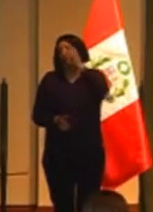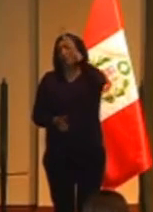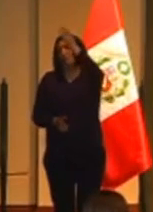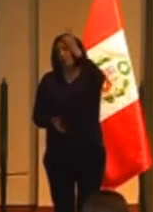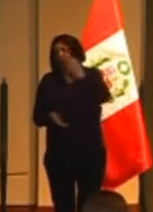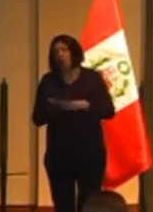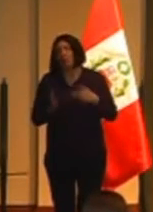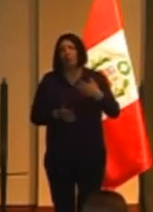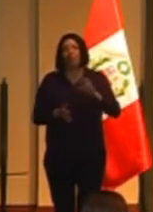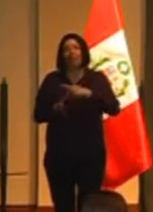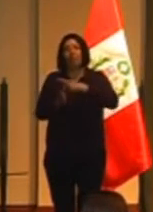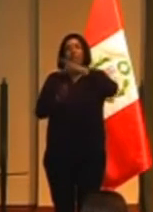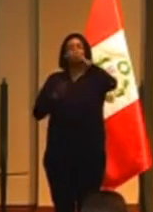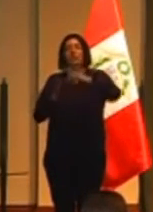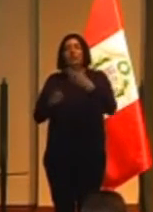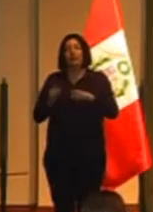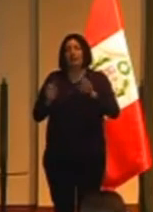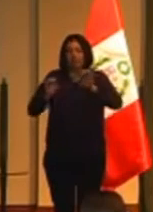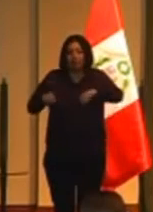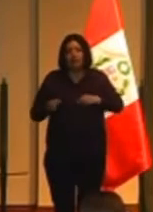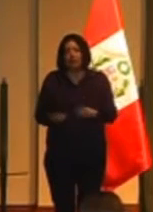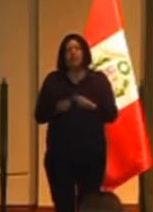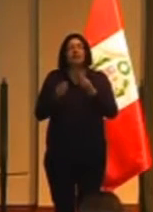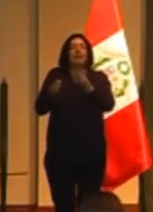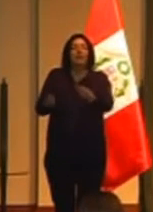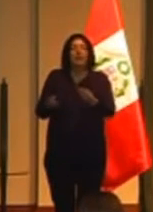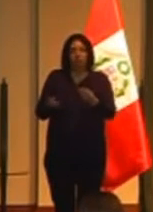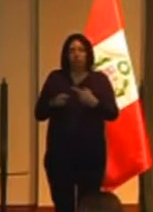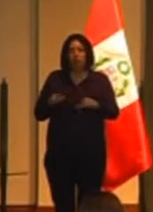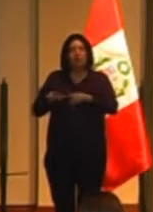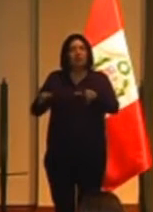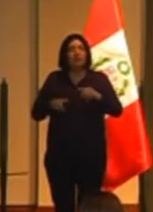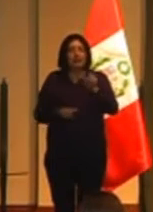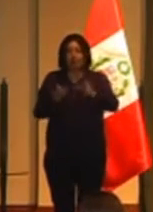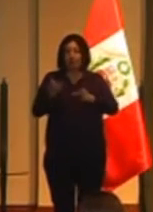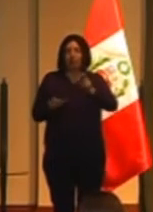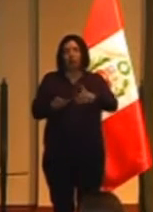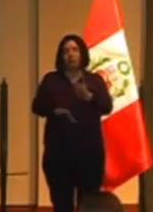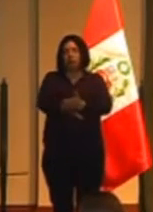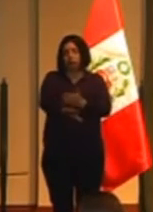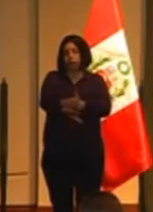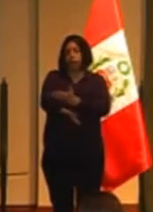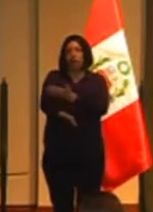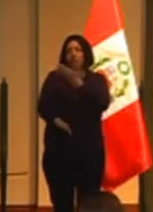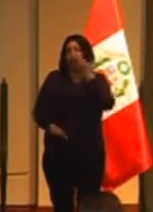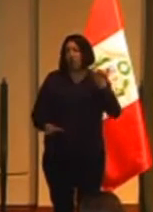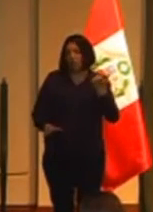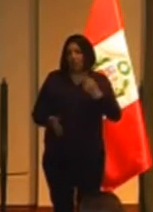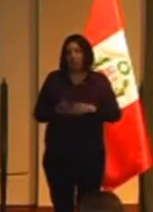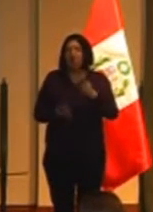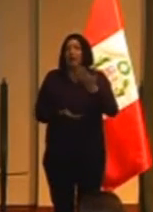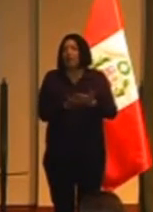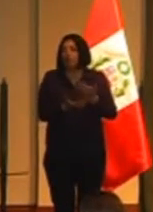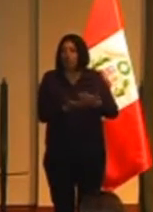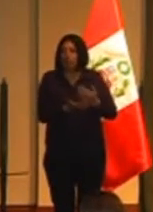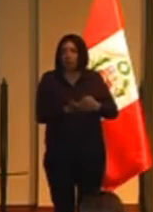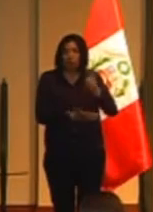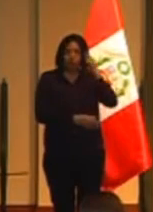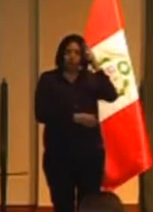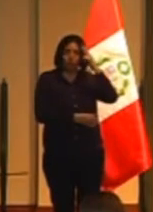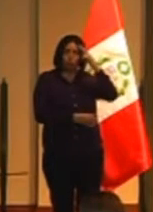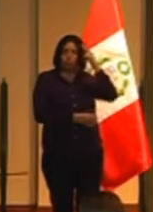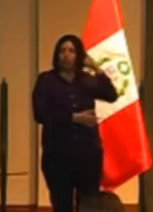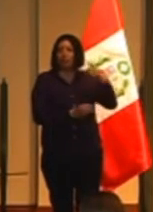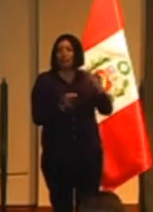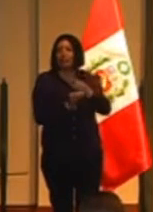música, pero se les ha dado otro ámbito. Y esas personas han mejorado y está probado en su raciocinio matemático. Y